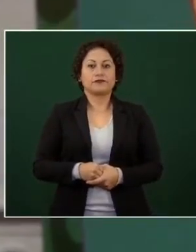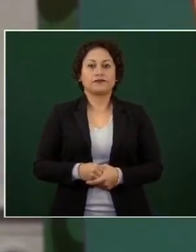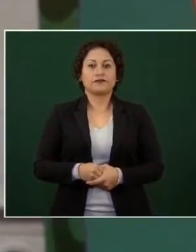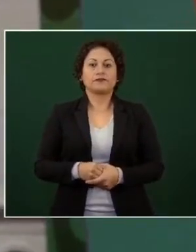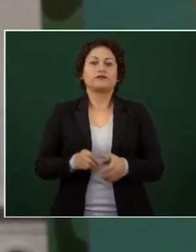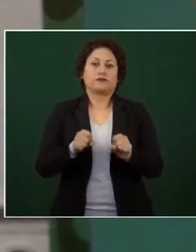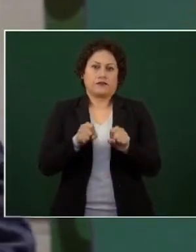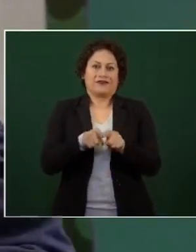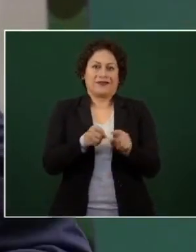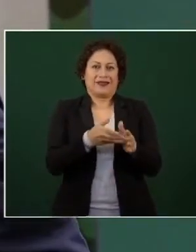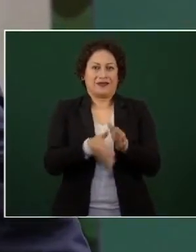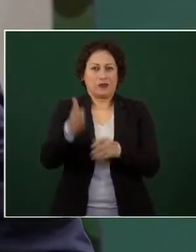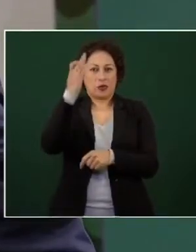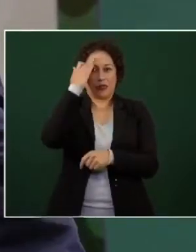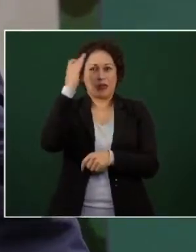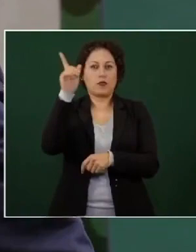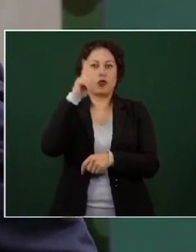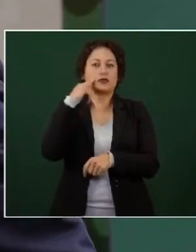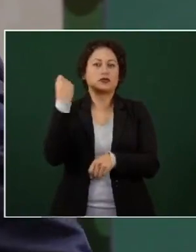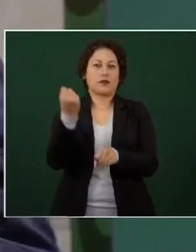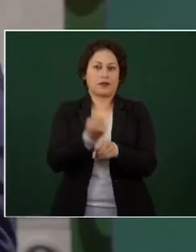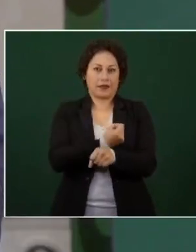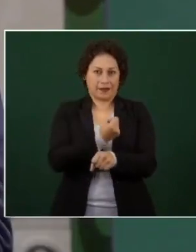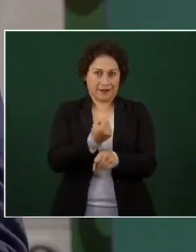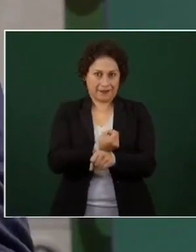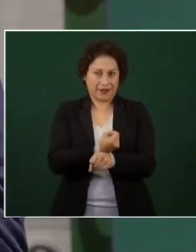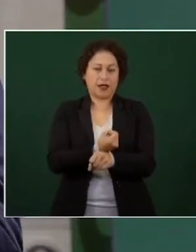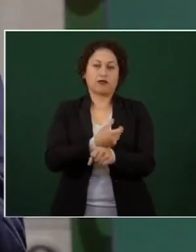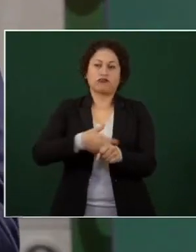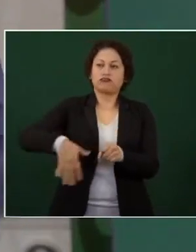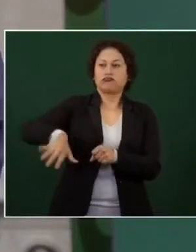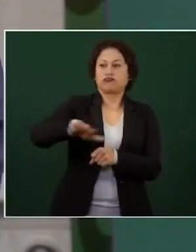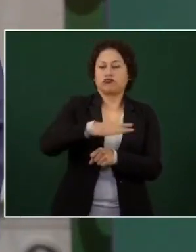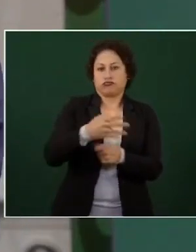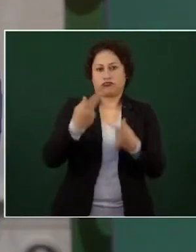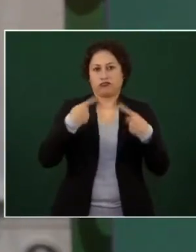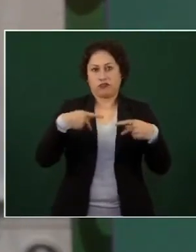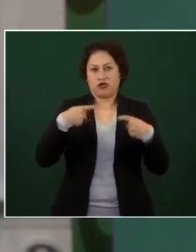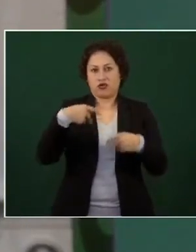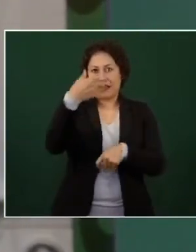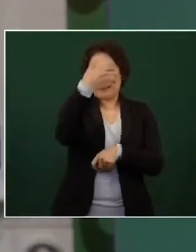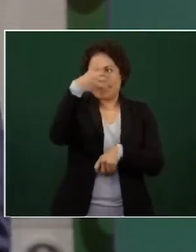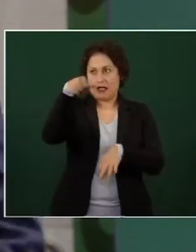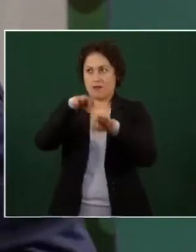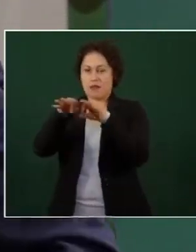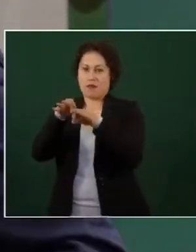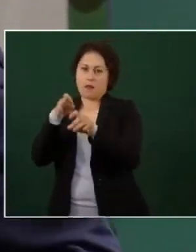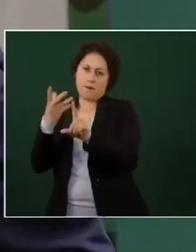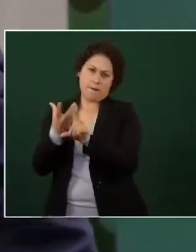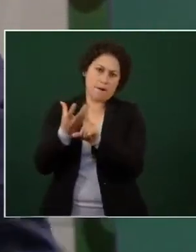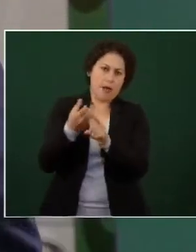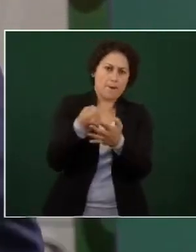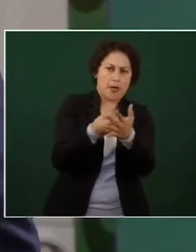participó Zapata con los campesinos para garantizar el derecho a las tierras,